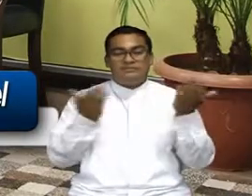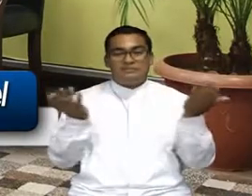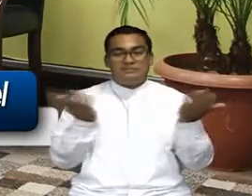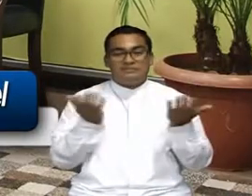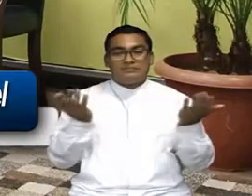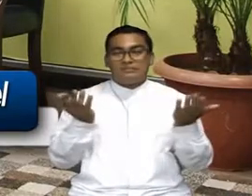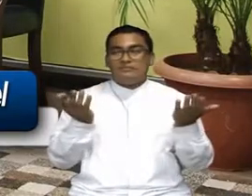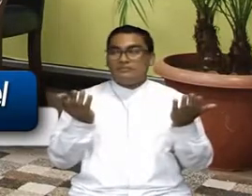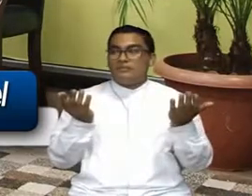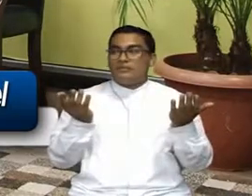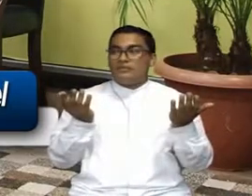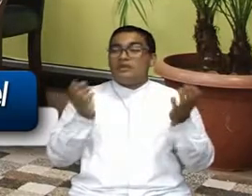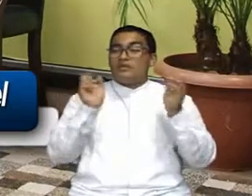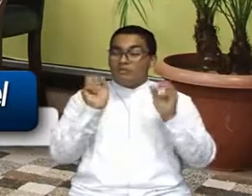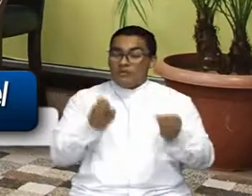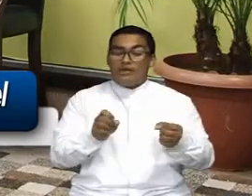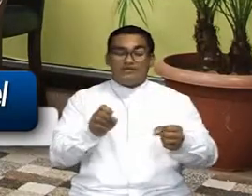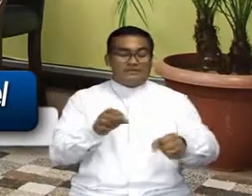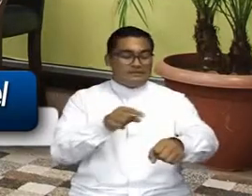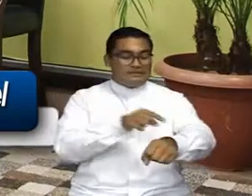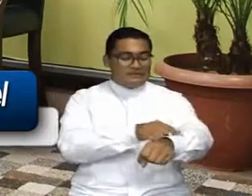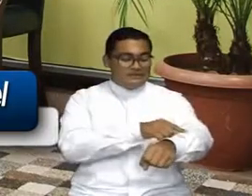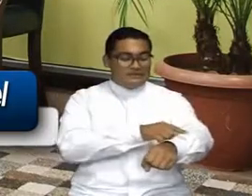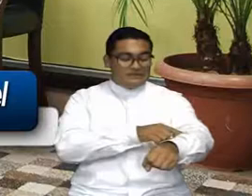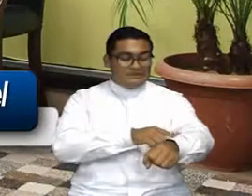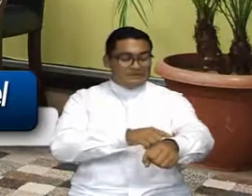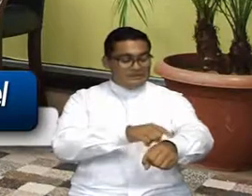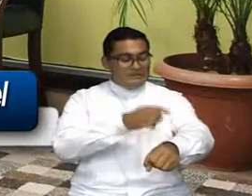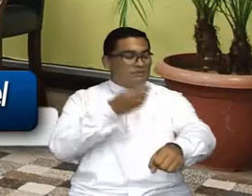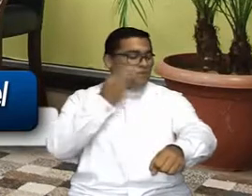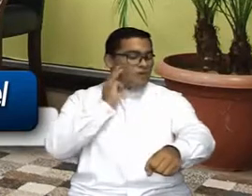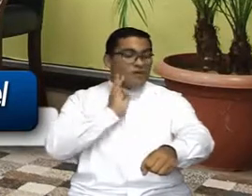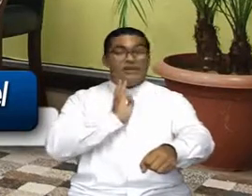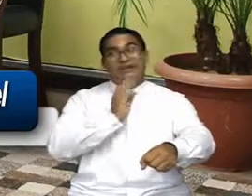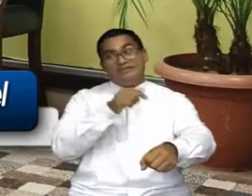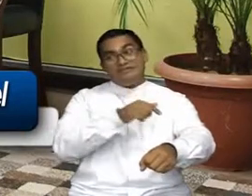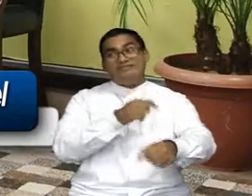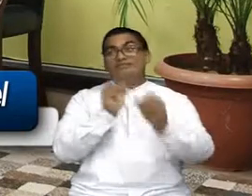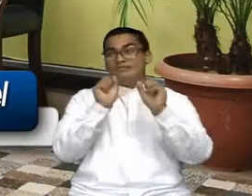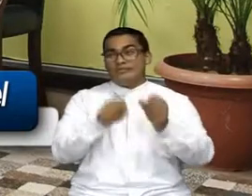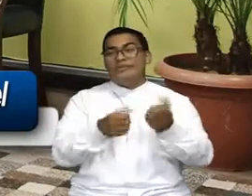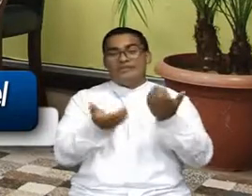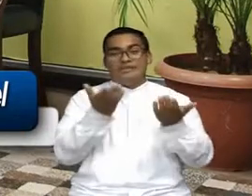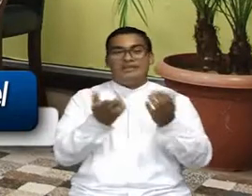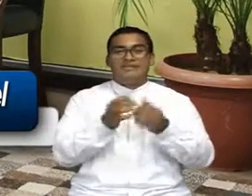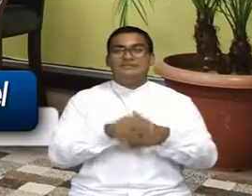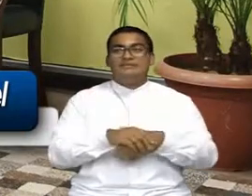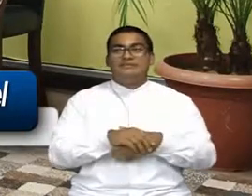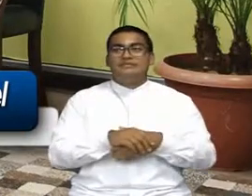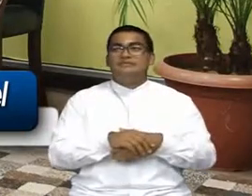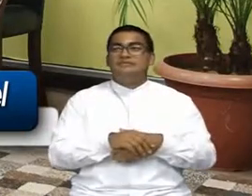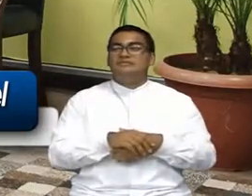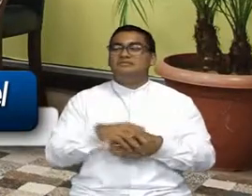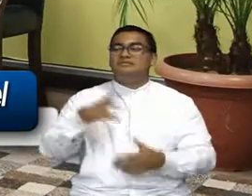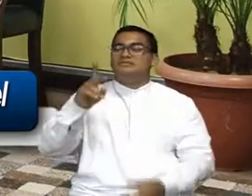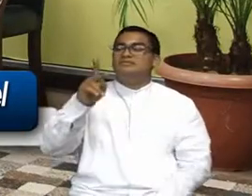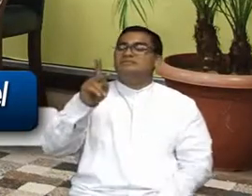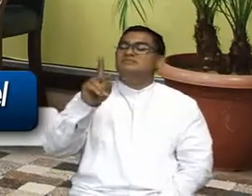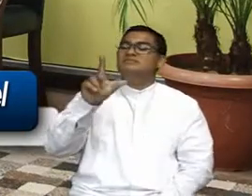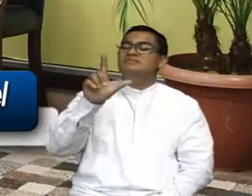plaquetas, me puede estar causando esos morados en la piel, ¿verdad? Antes que me siga, las plaquetas son las